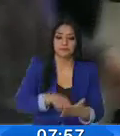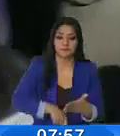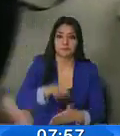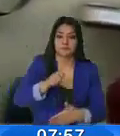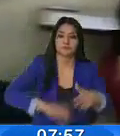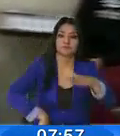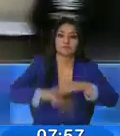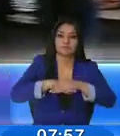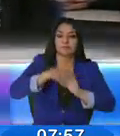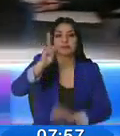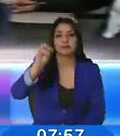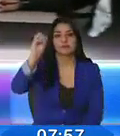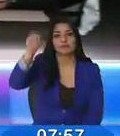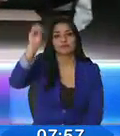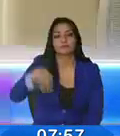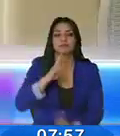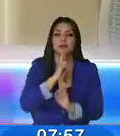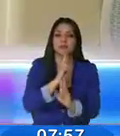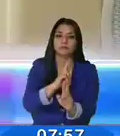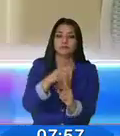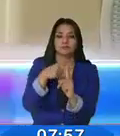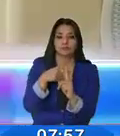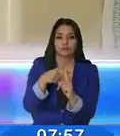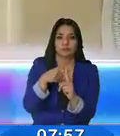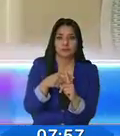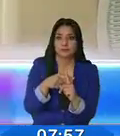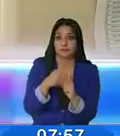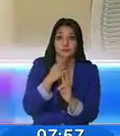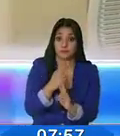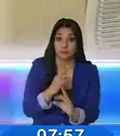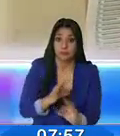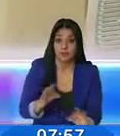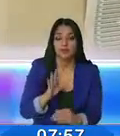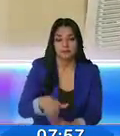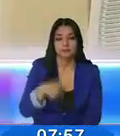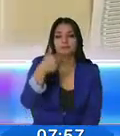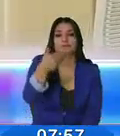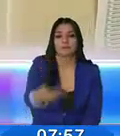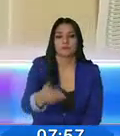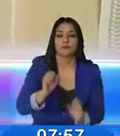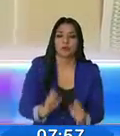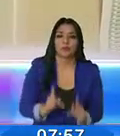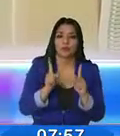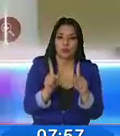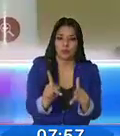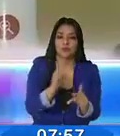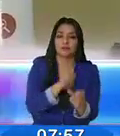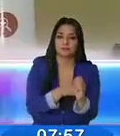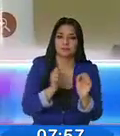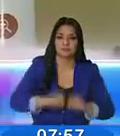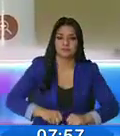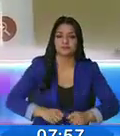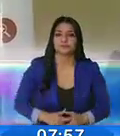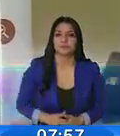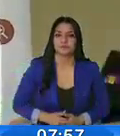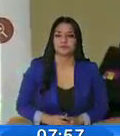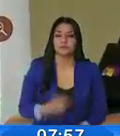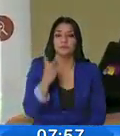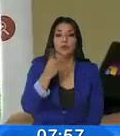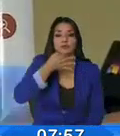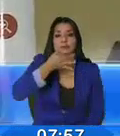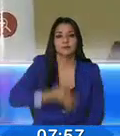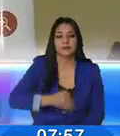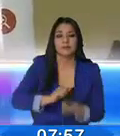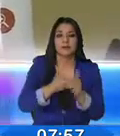del 60% de respuestas correctas. Caso contrario, tiene otras oportunidades para acreditarse. Estamos haciendo dos exámenes por